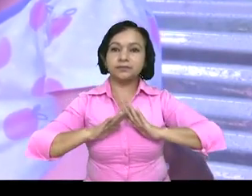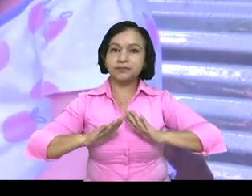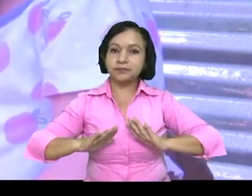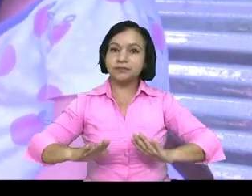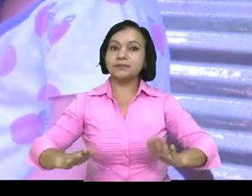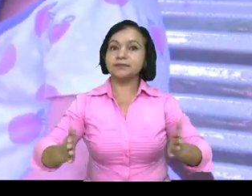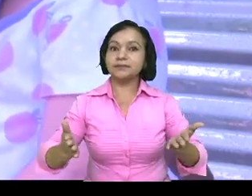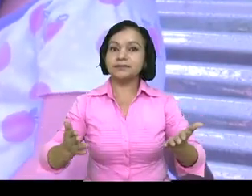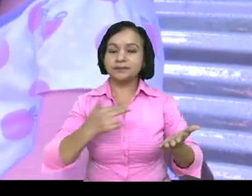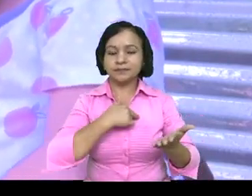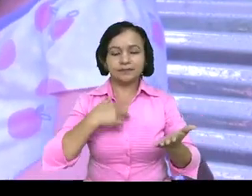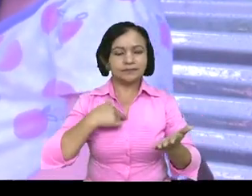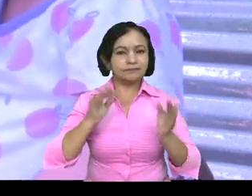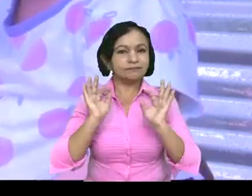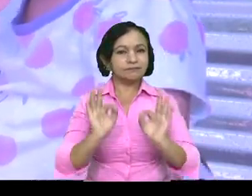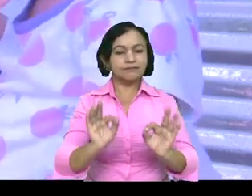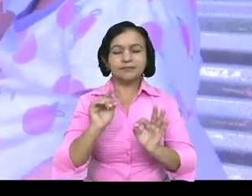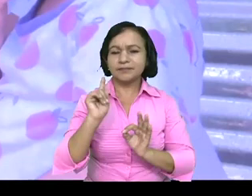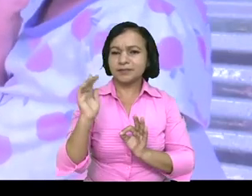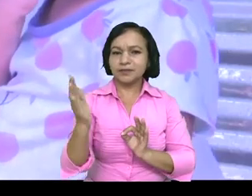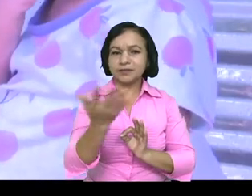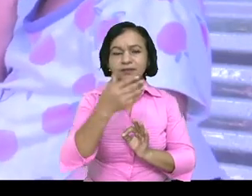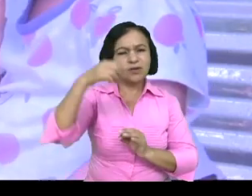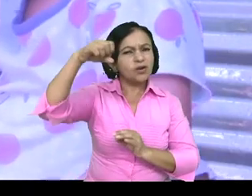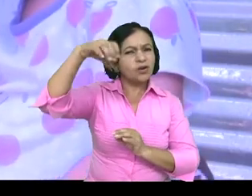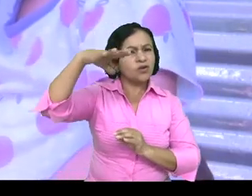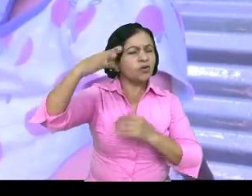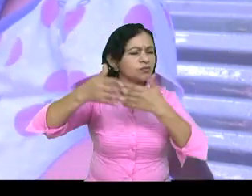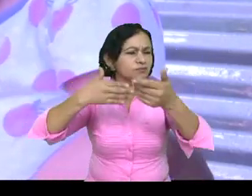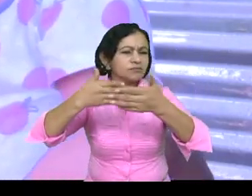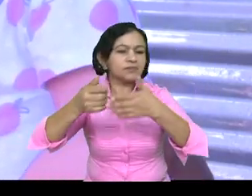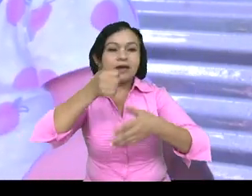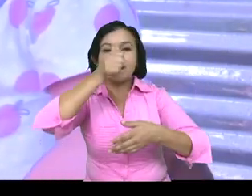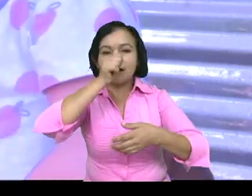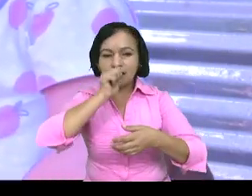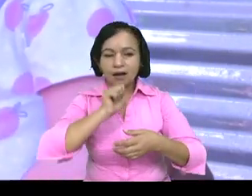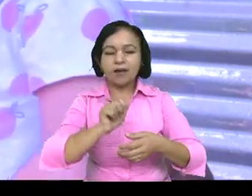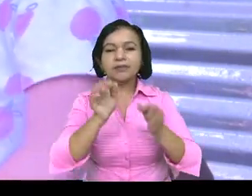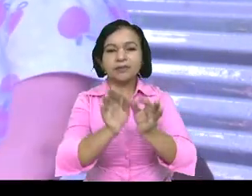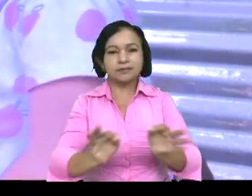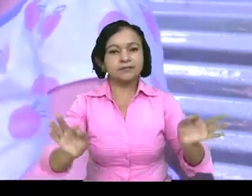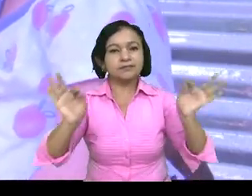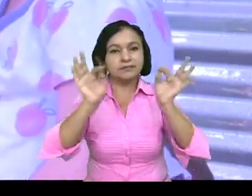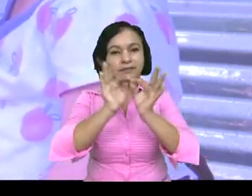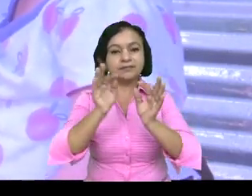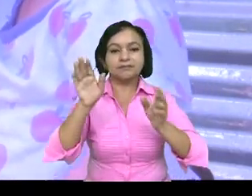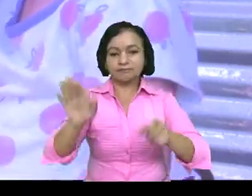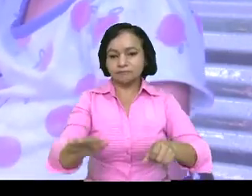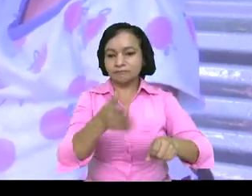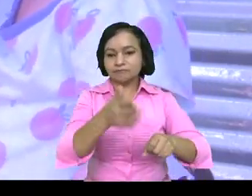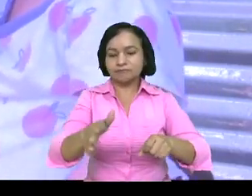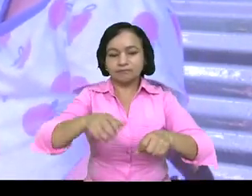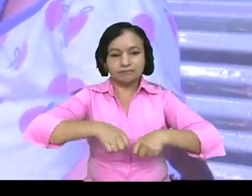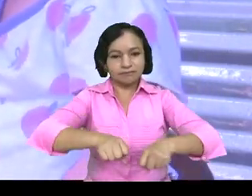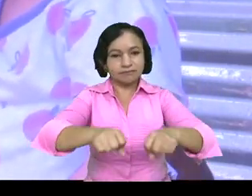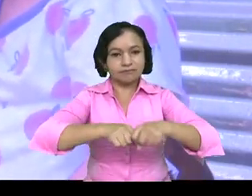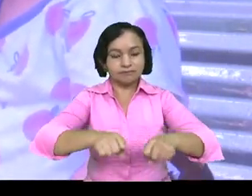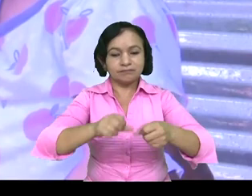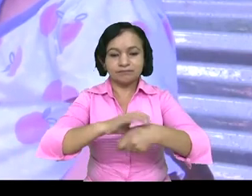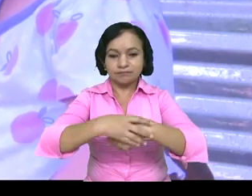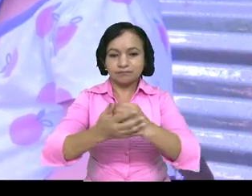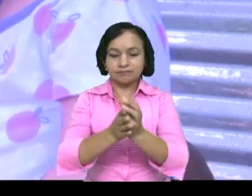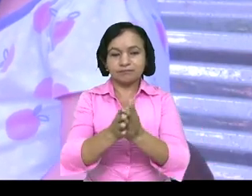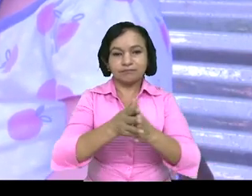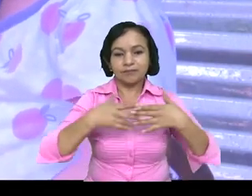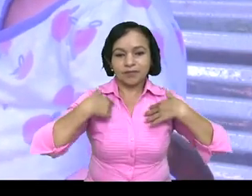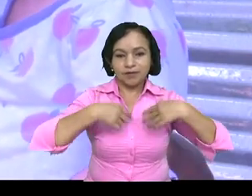es como que lo tuviera todo. Puede que no haya luz, pero teniendo agua, suficiente para cocinar, para lavarse las manos, la